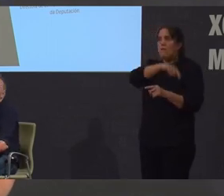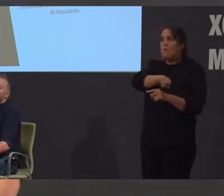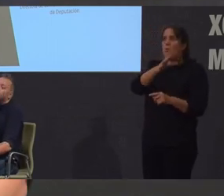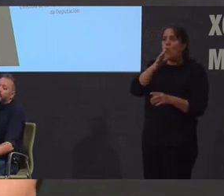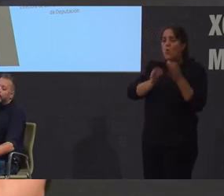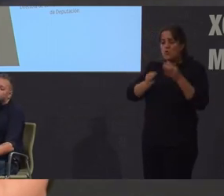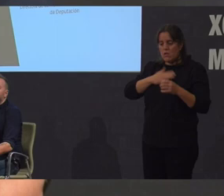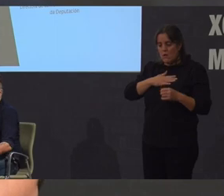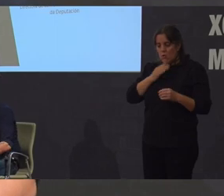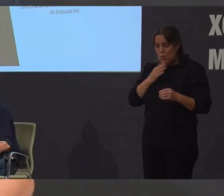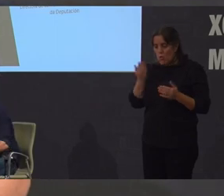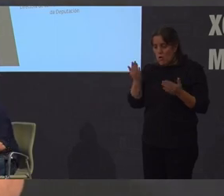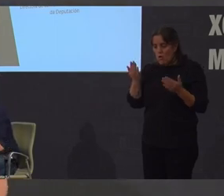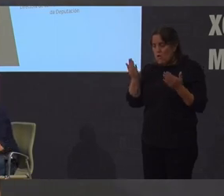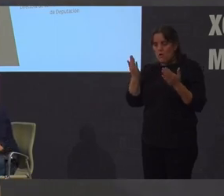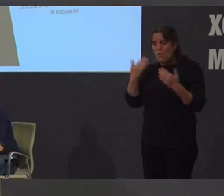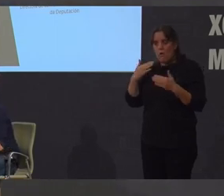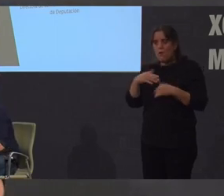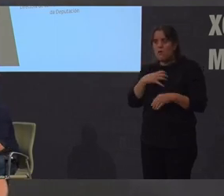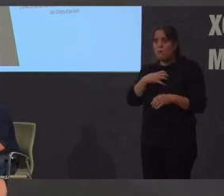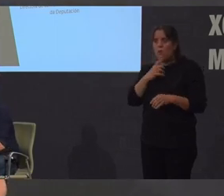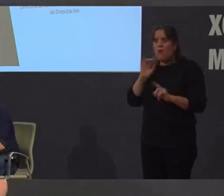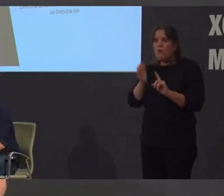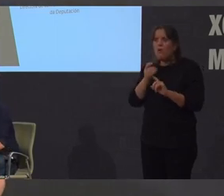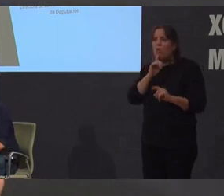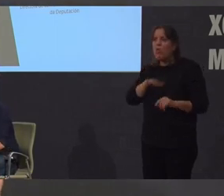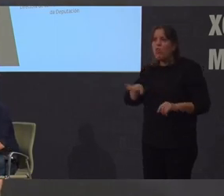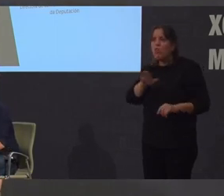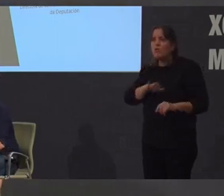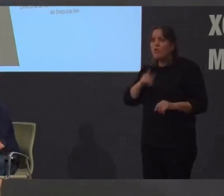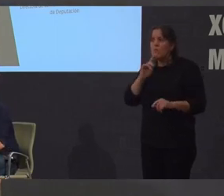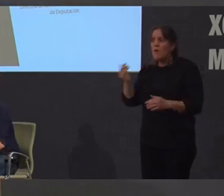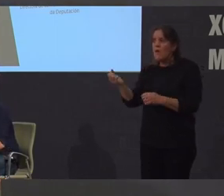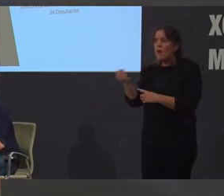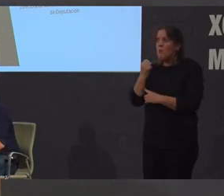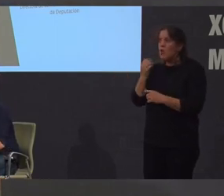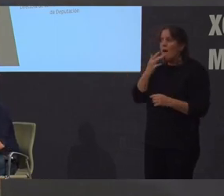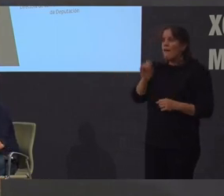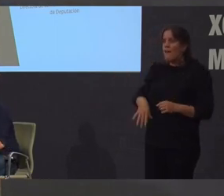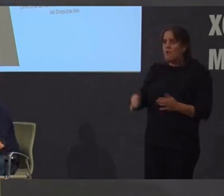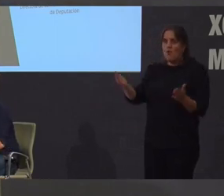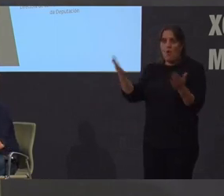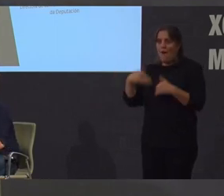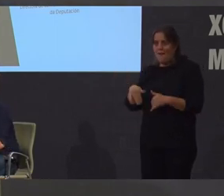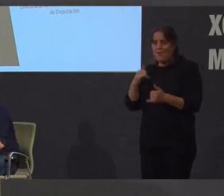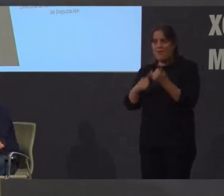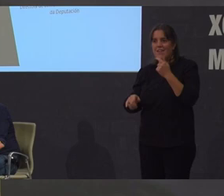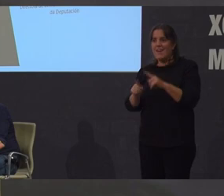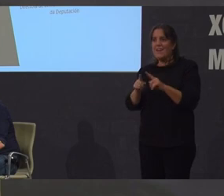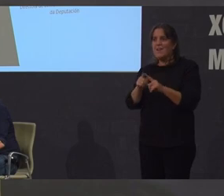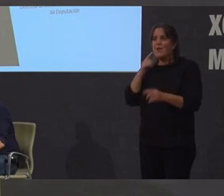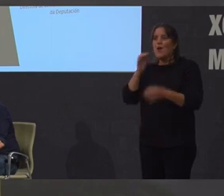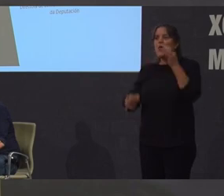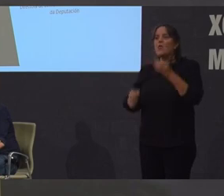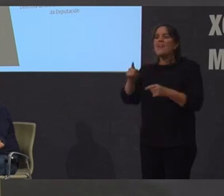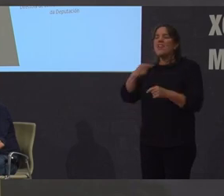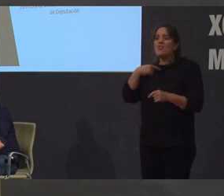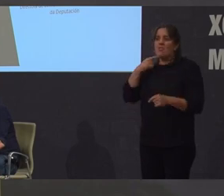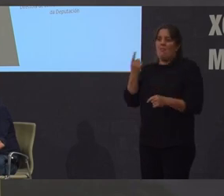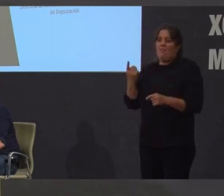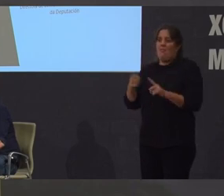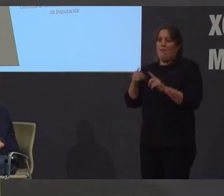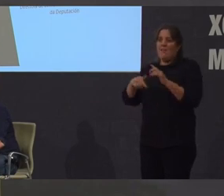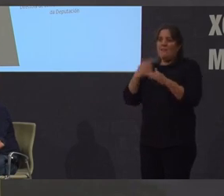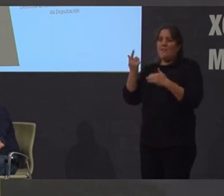en su propia justicia no pudo encontrar quien le ayudara, ¿no? Y tuvo que prácticamente jugarse un delito de alta traición